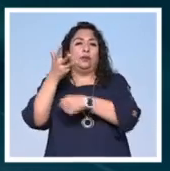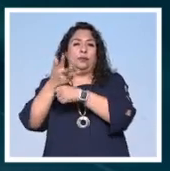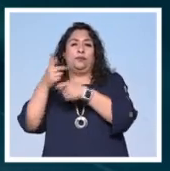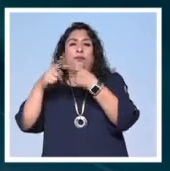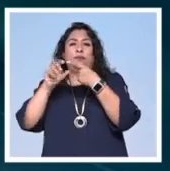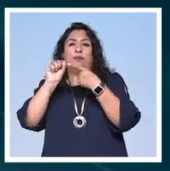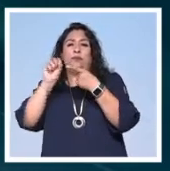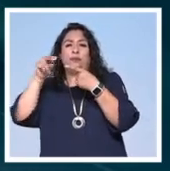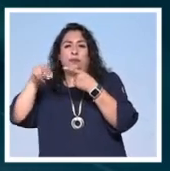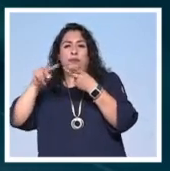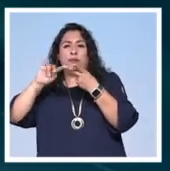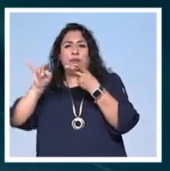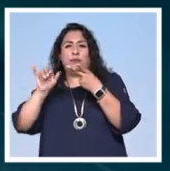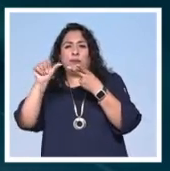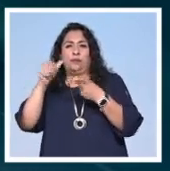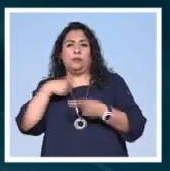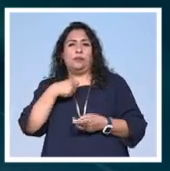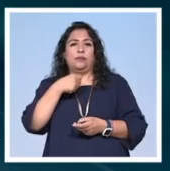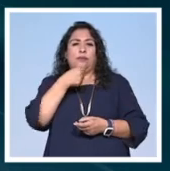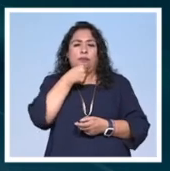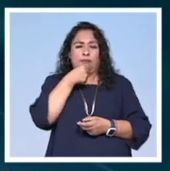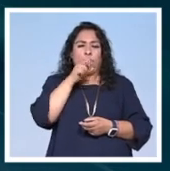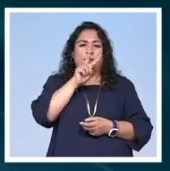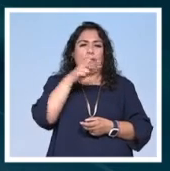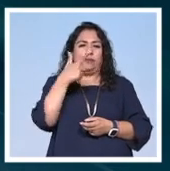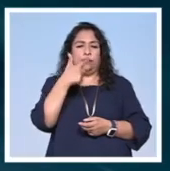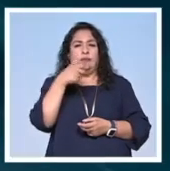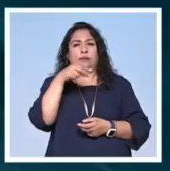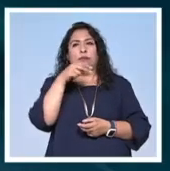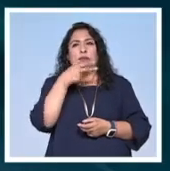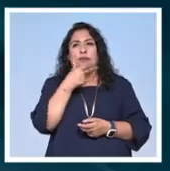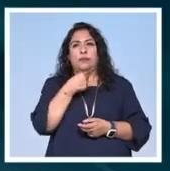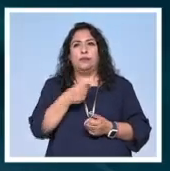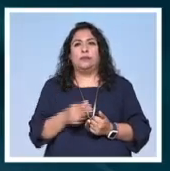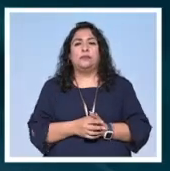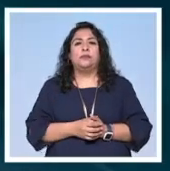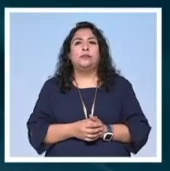cámara sa nieto y Juan Manuel arcos Noticias 22 Víctor